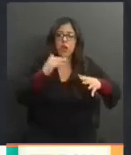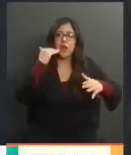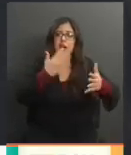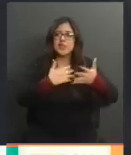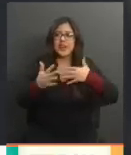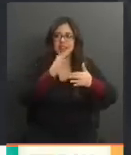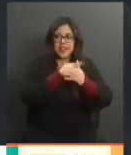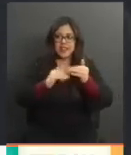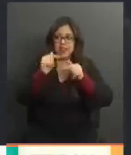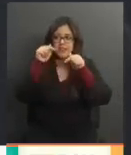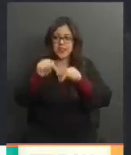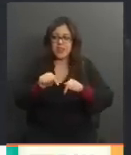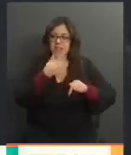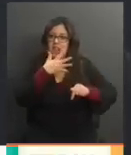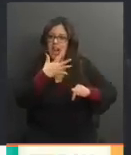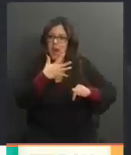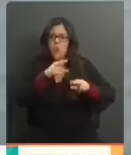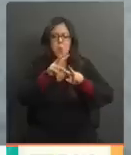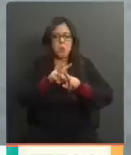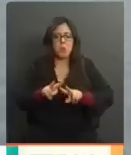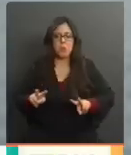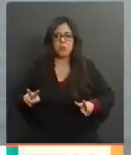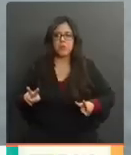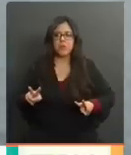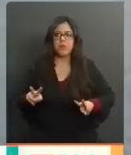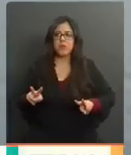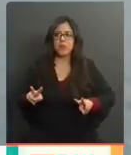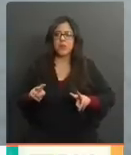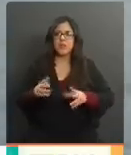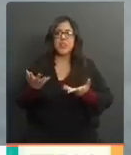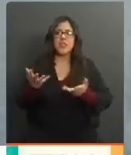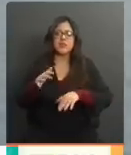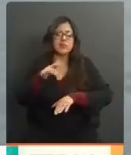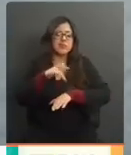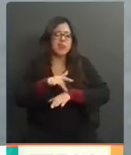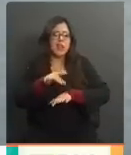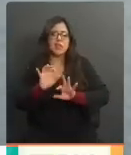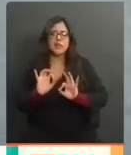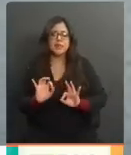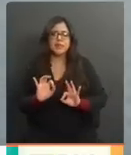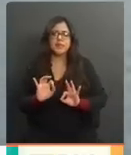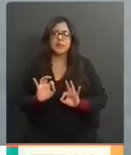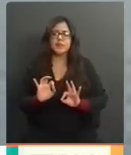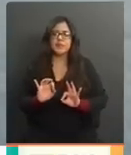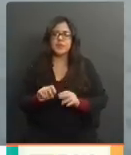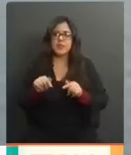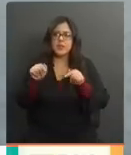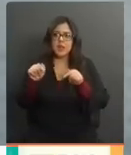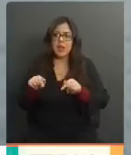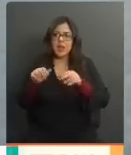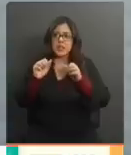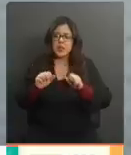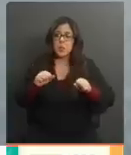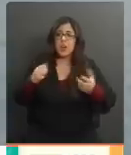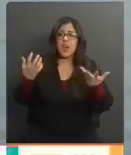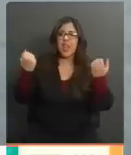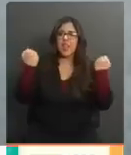esta. Son aguas que son relativamente tranquilas, aguas cálidas, ya, en lo cual se puede hacer deporte,